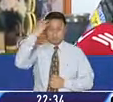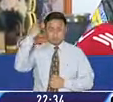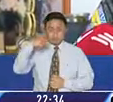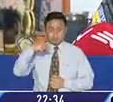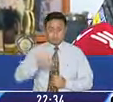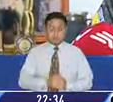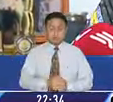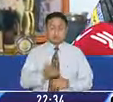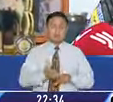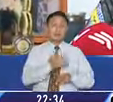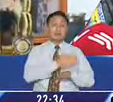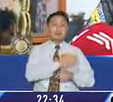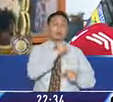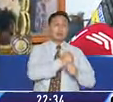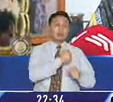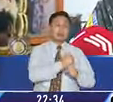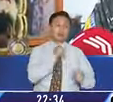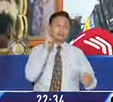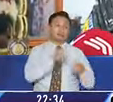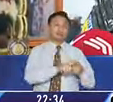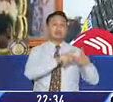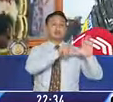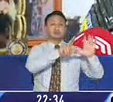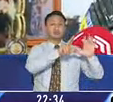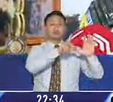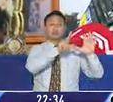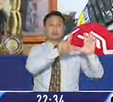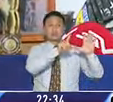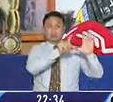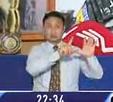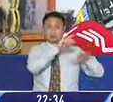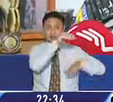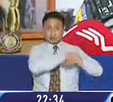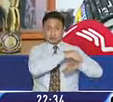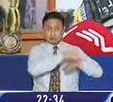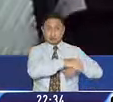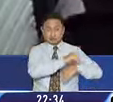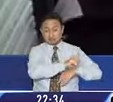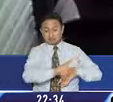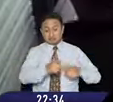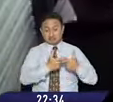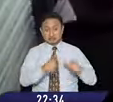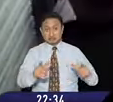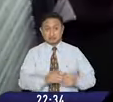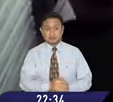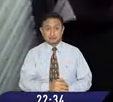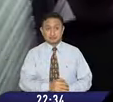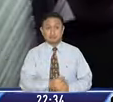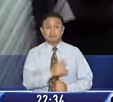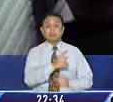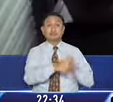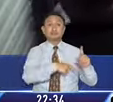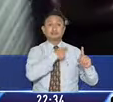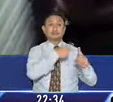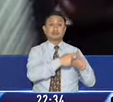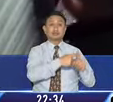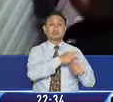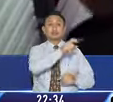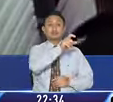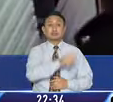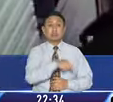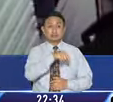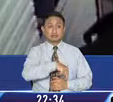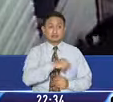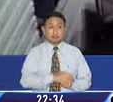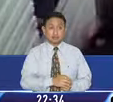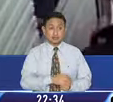estuvo trabajando hasta las 18 horas en el lugar y posterior salió franco. Y a esto hay que sumarle que el individuo no estuvo